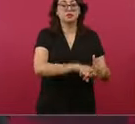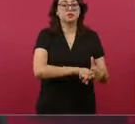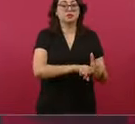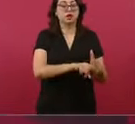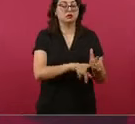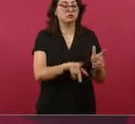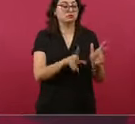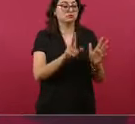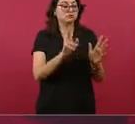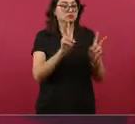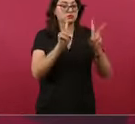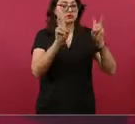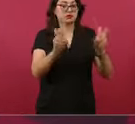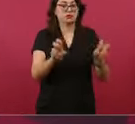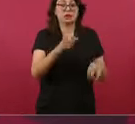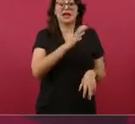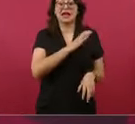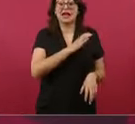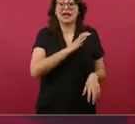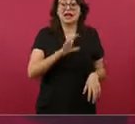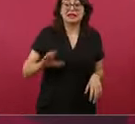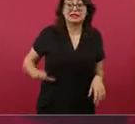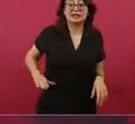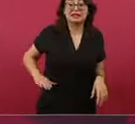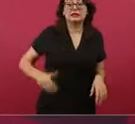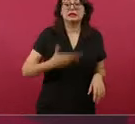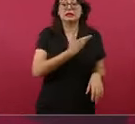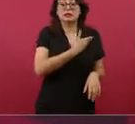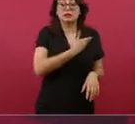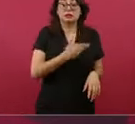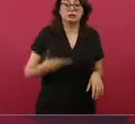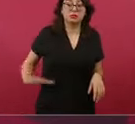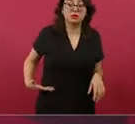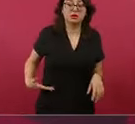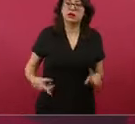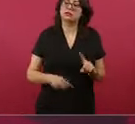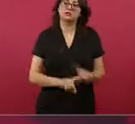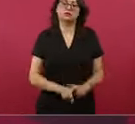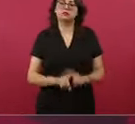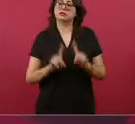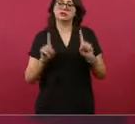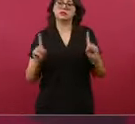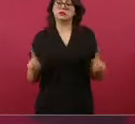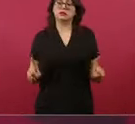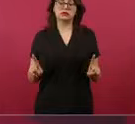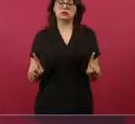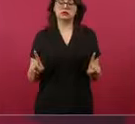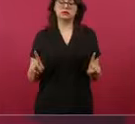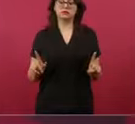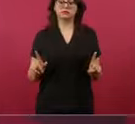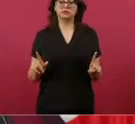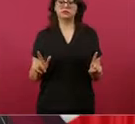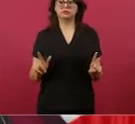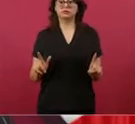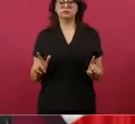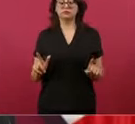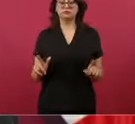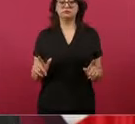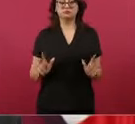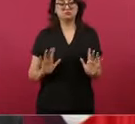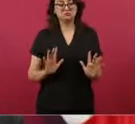las reglas para elegir a sus candidatos, y se han